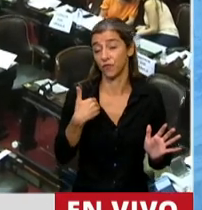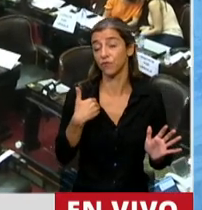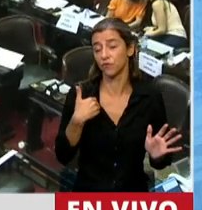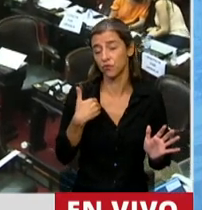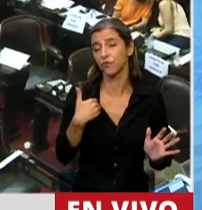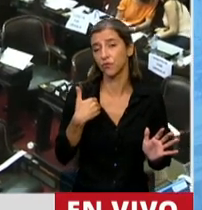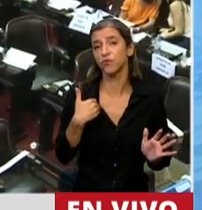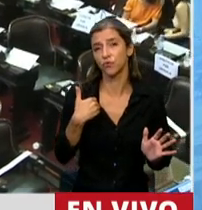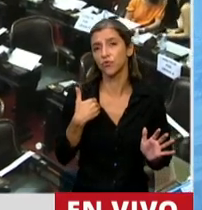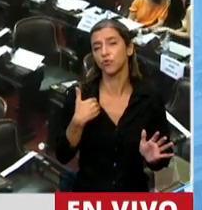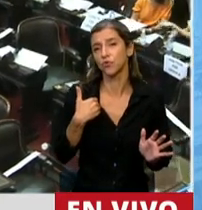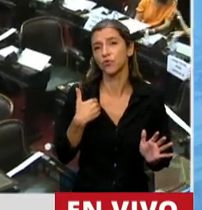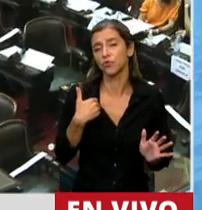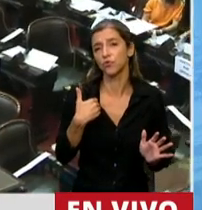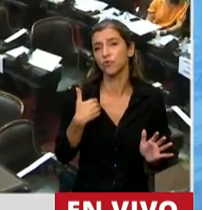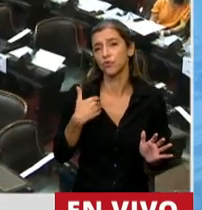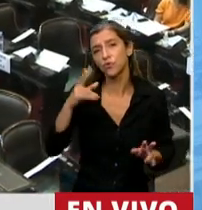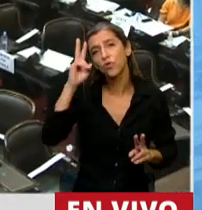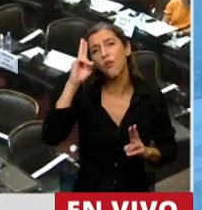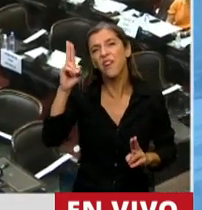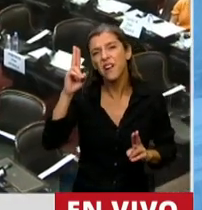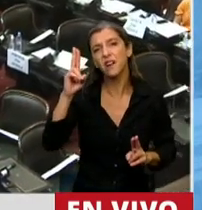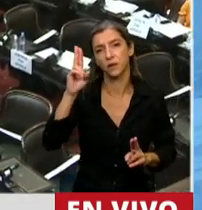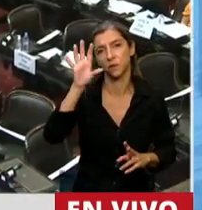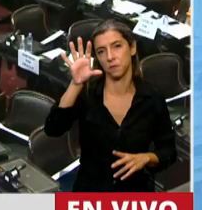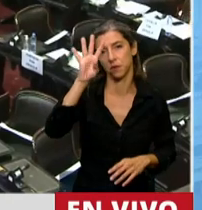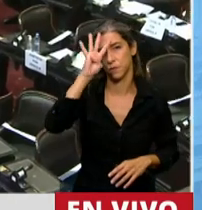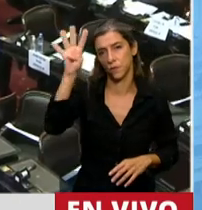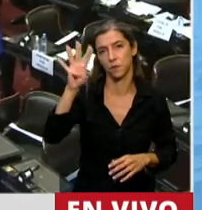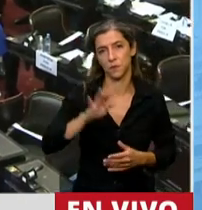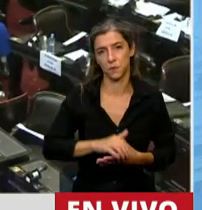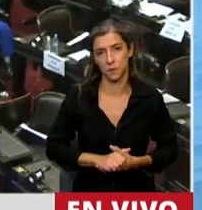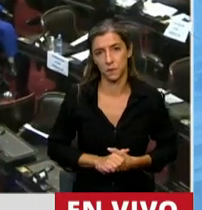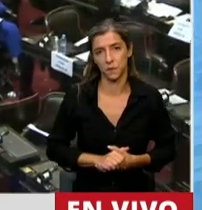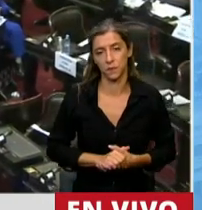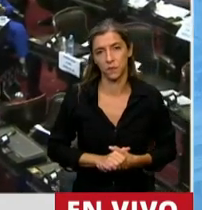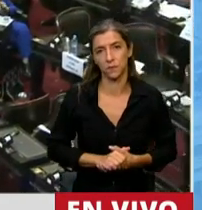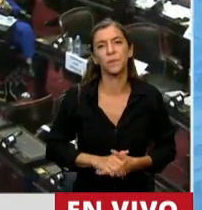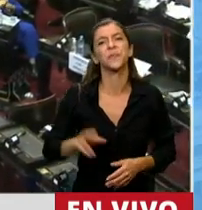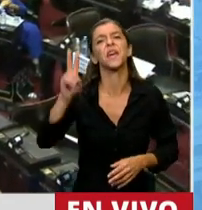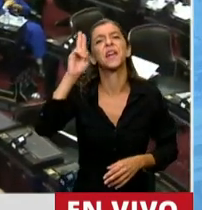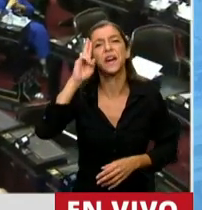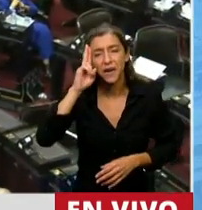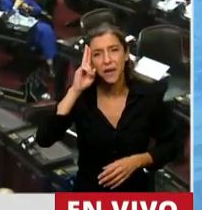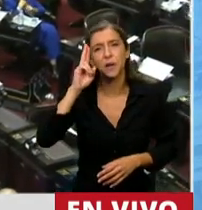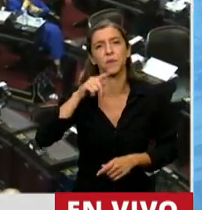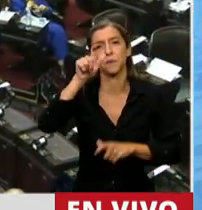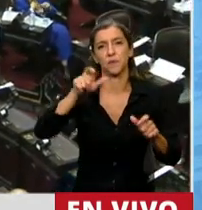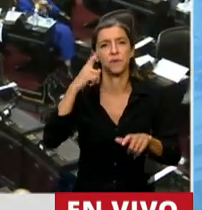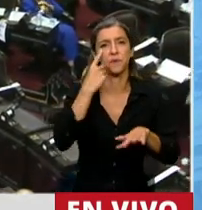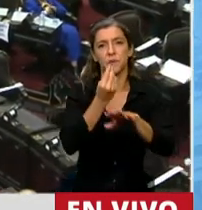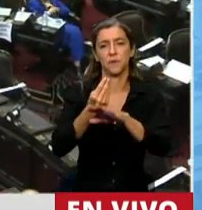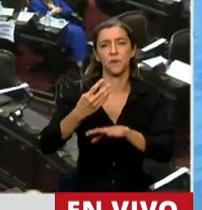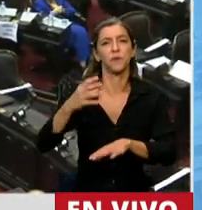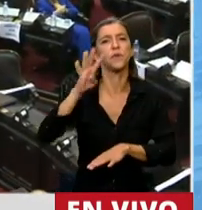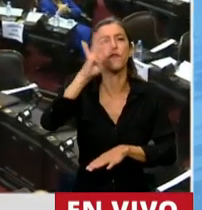respeto lo que hoy significa la provincia de Formosa. Respeto la decisión del pueblo formoseño. No